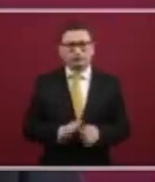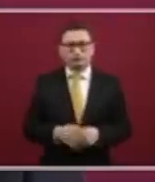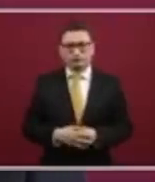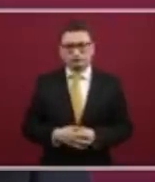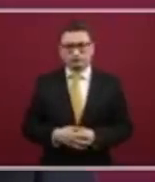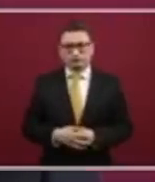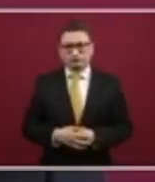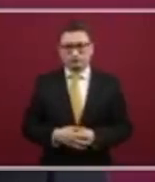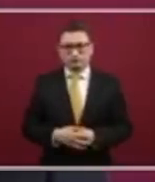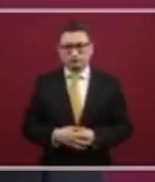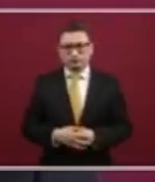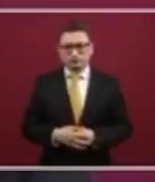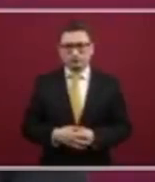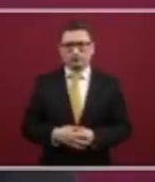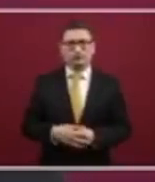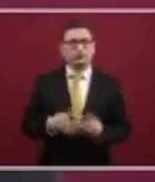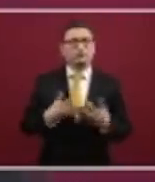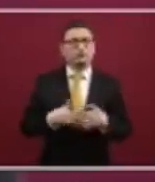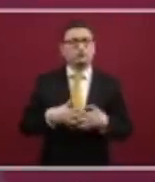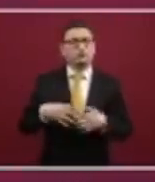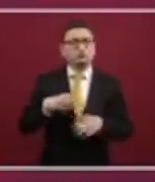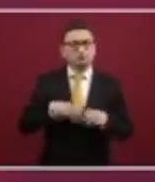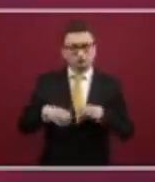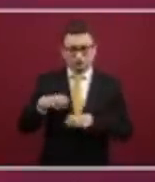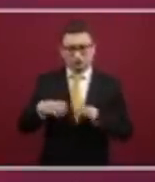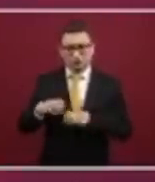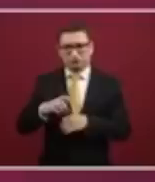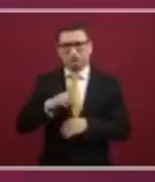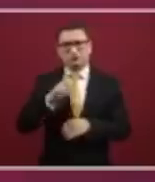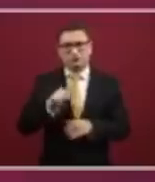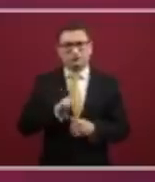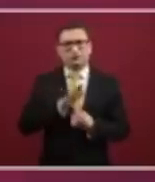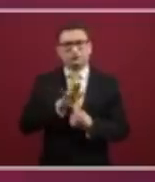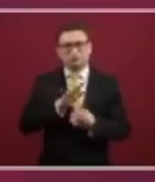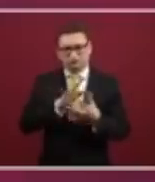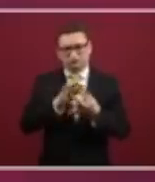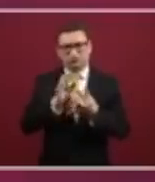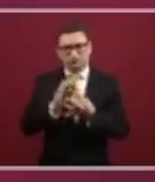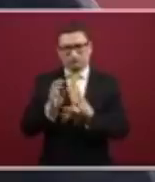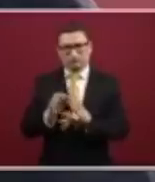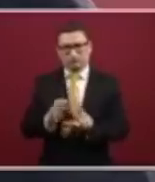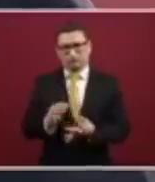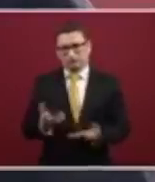Pues ¿a qué empresas? Pues lo vamos a tener que decir.